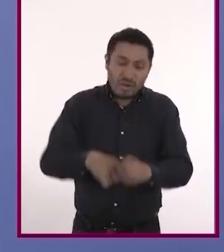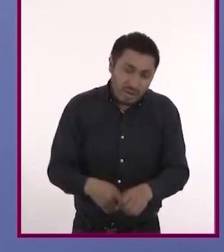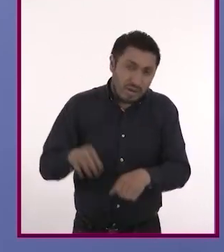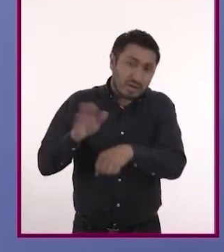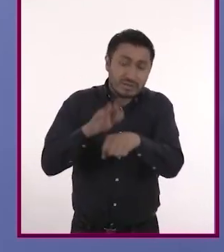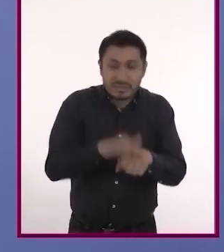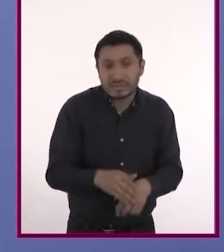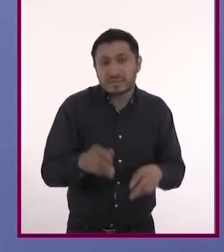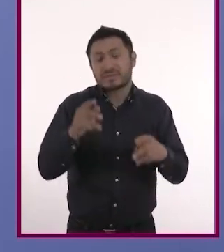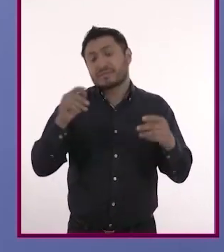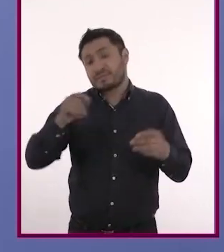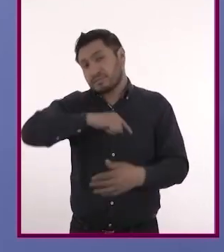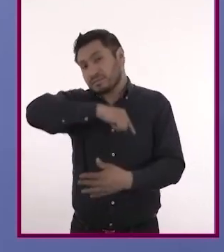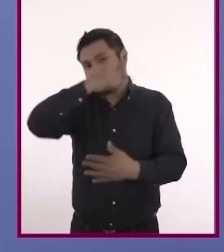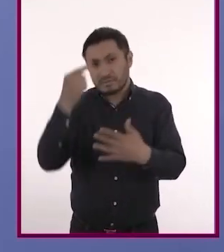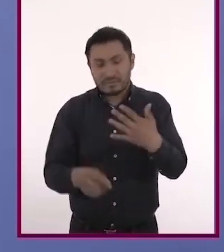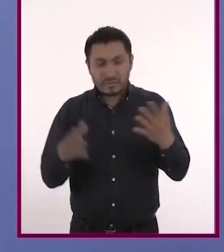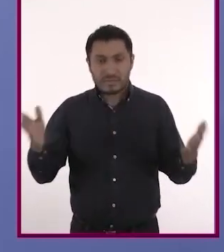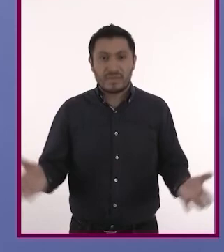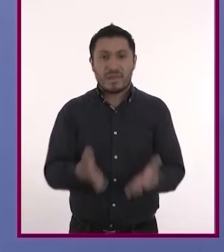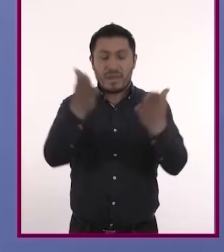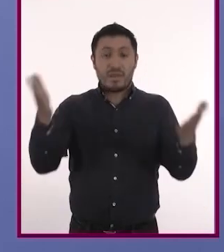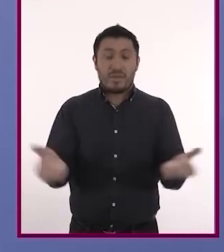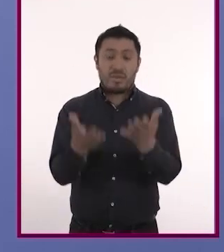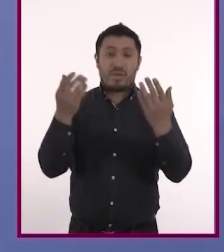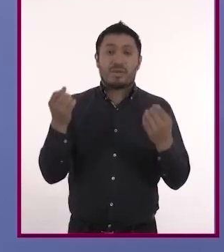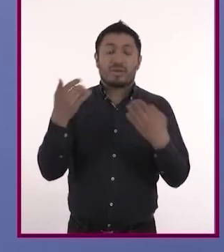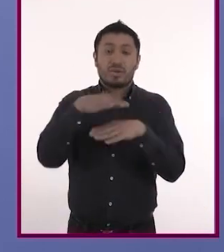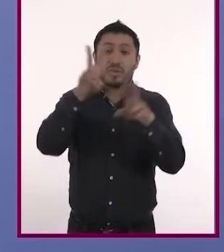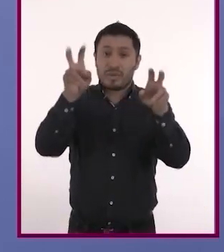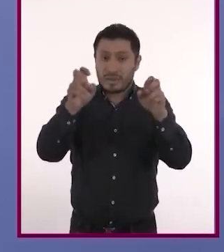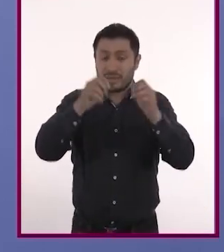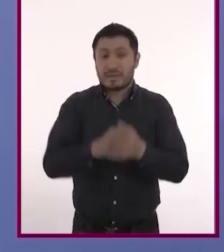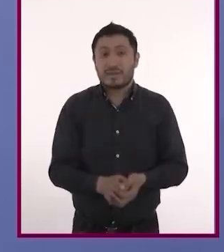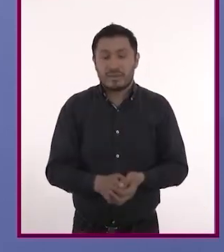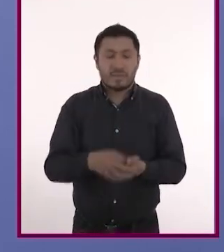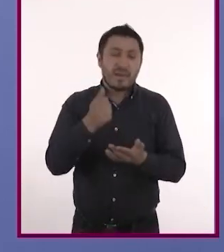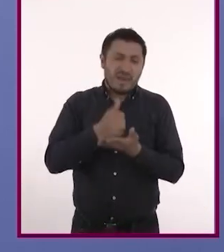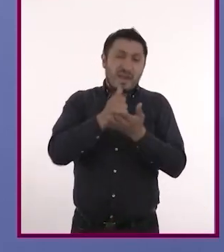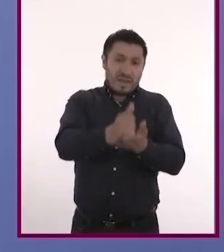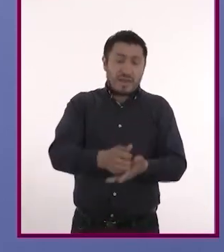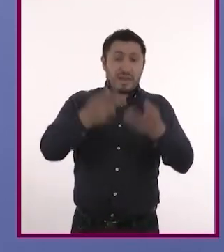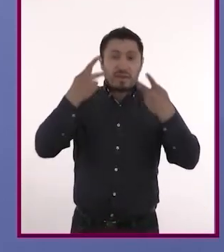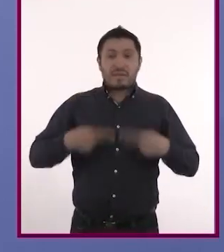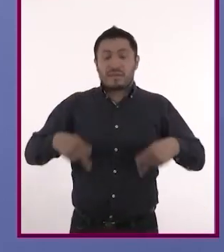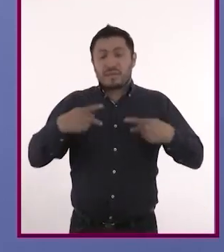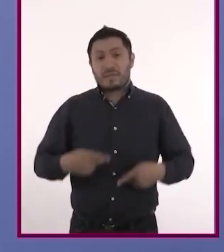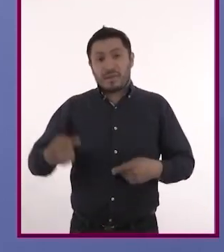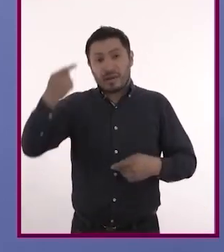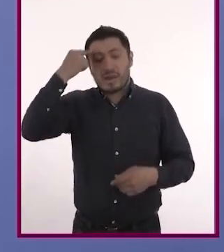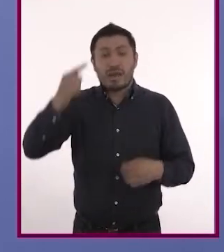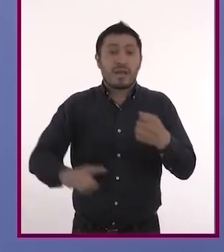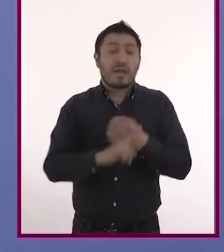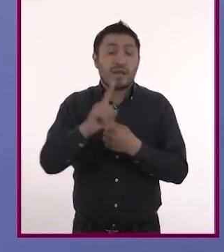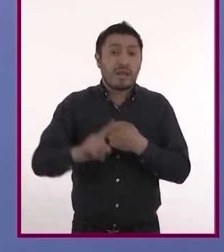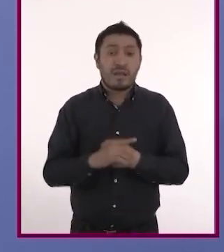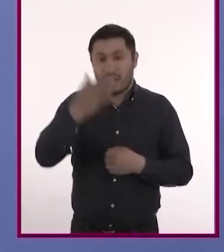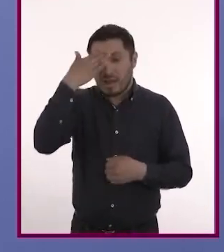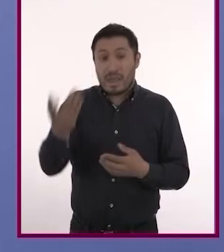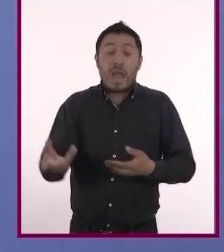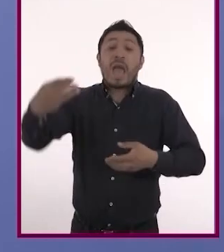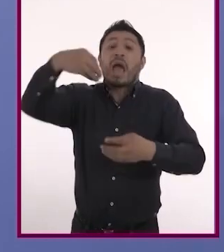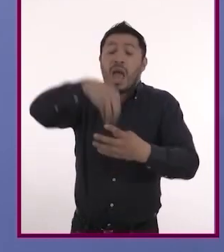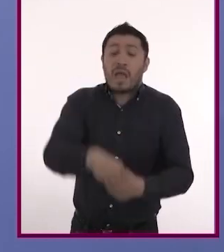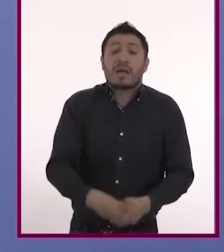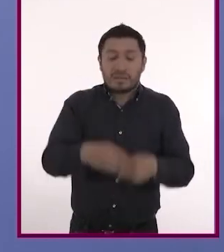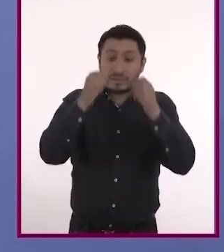publicaciones, programas o acciones que promuevan la sensibilización sobre este tema, que contribuya a que las personas con trastornos mentales sean